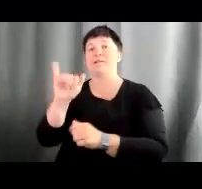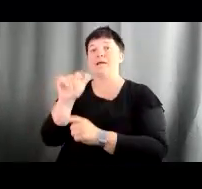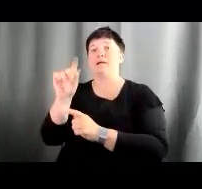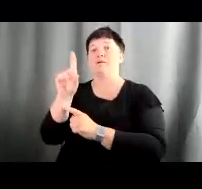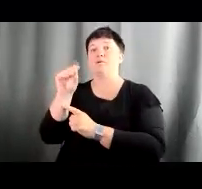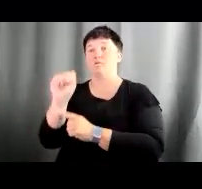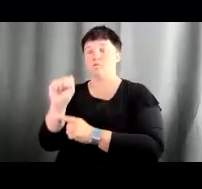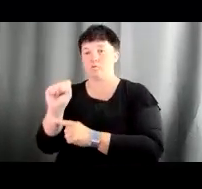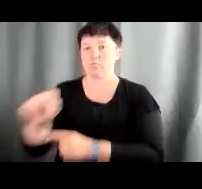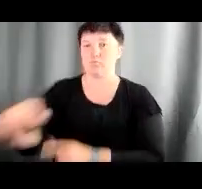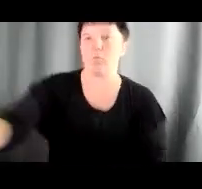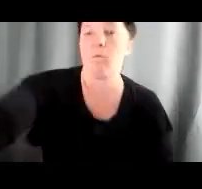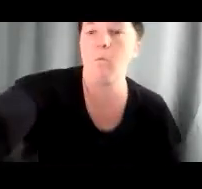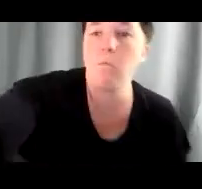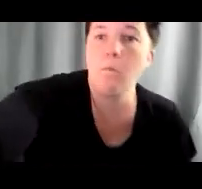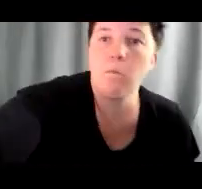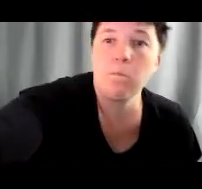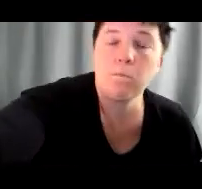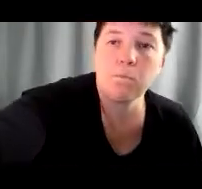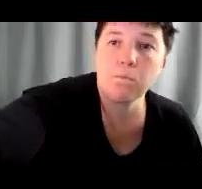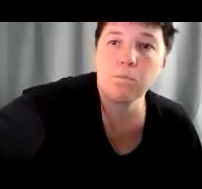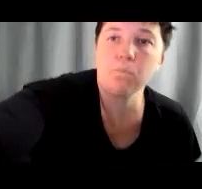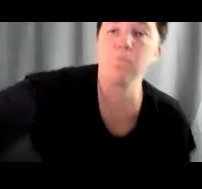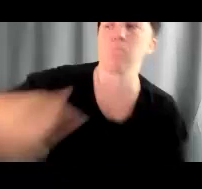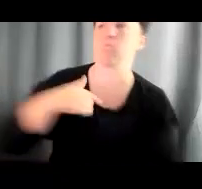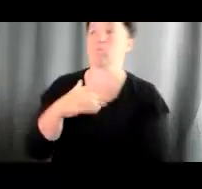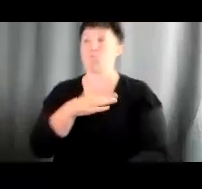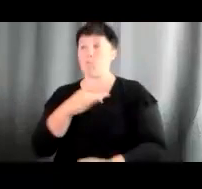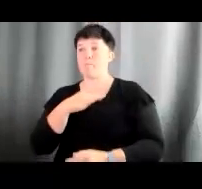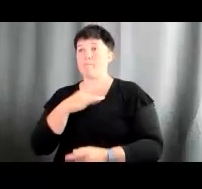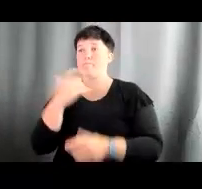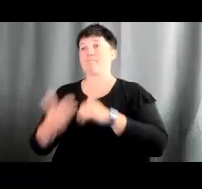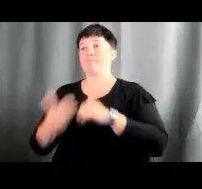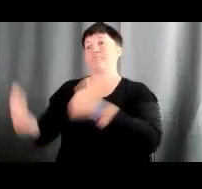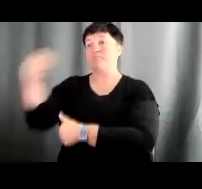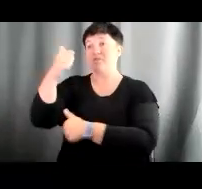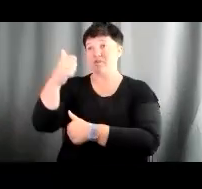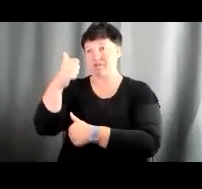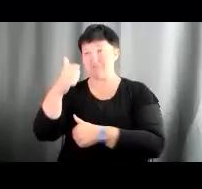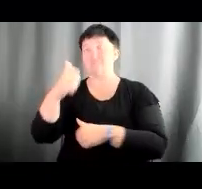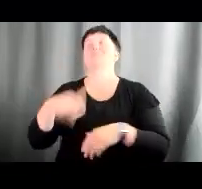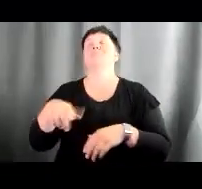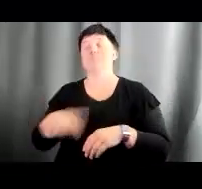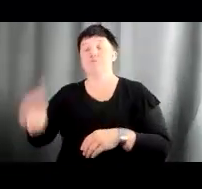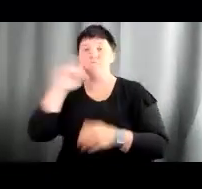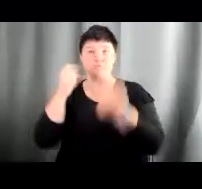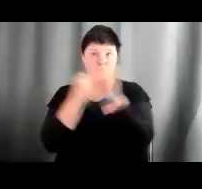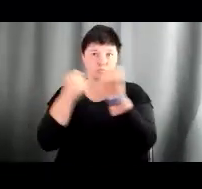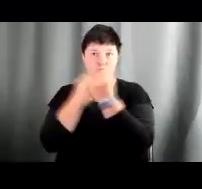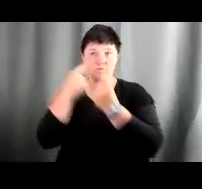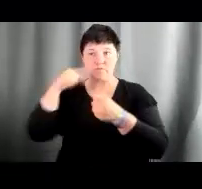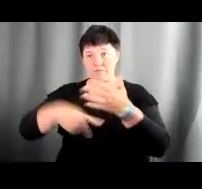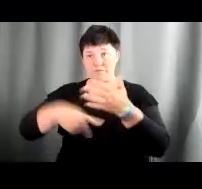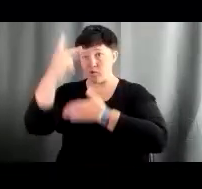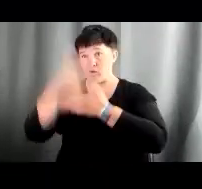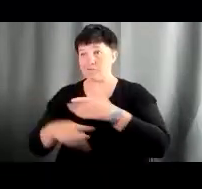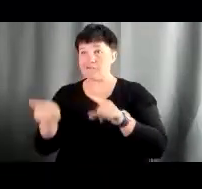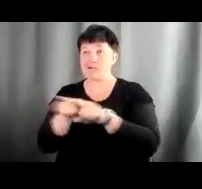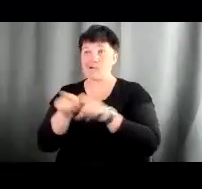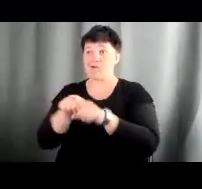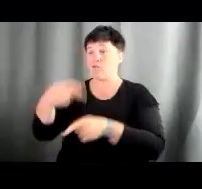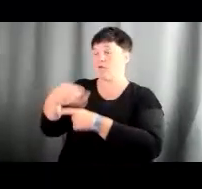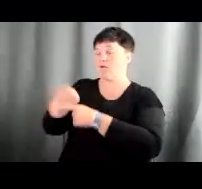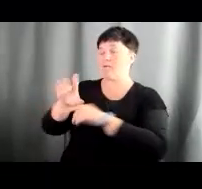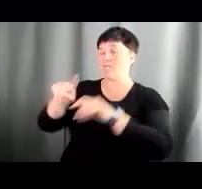del USDA. Me gustaría dar las gracias a la Oficina del Economista en Jefe por apoyar este proyecto, así como a todo el equipo, y al equipo